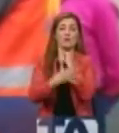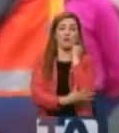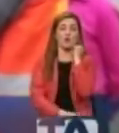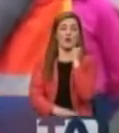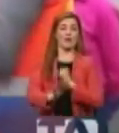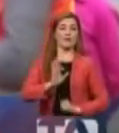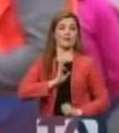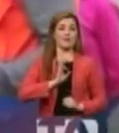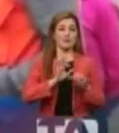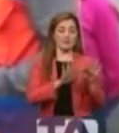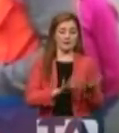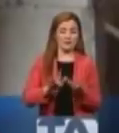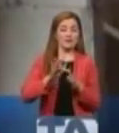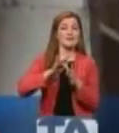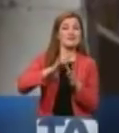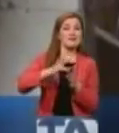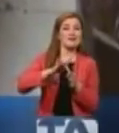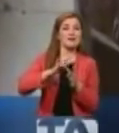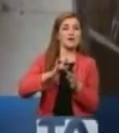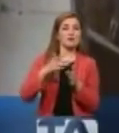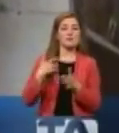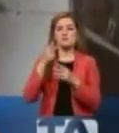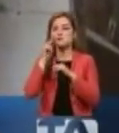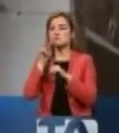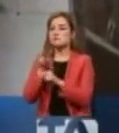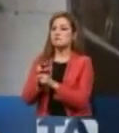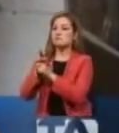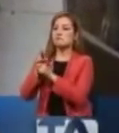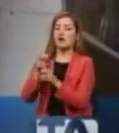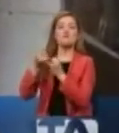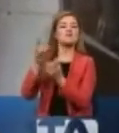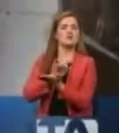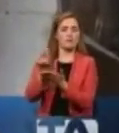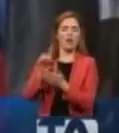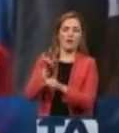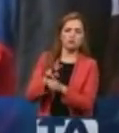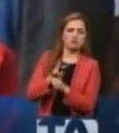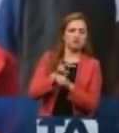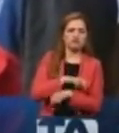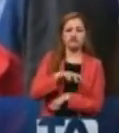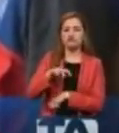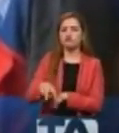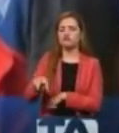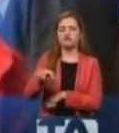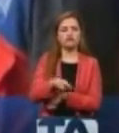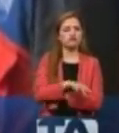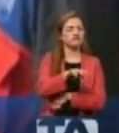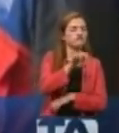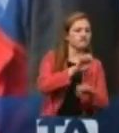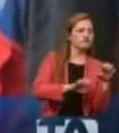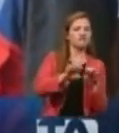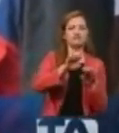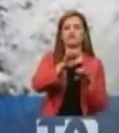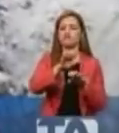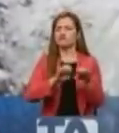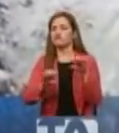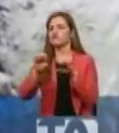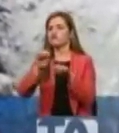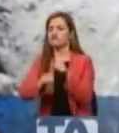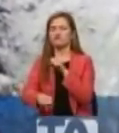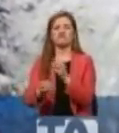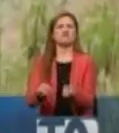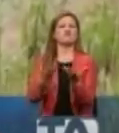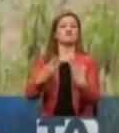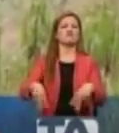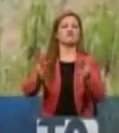de la Secretaría de Gestión de Riesgos este fin de semana realizaron un recorrido para evaluar y cuantificar los